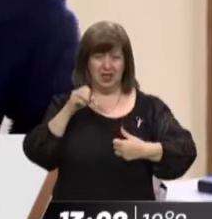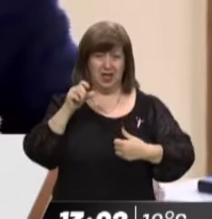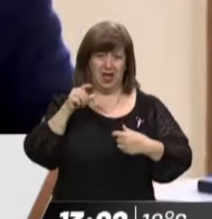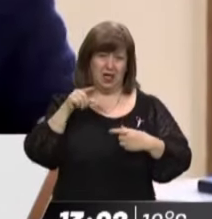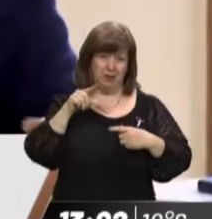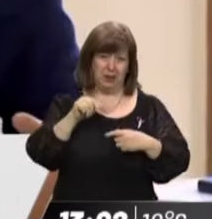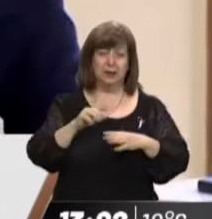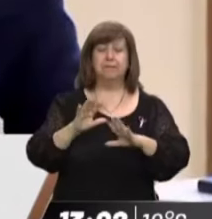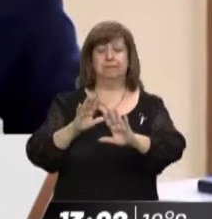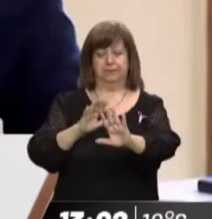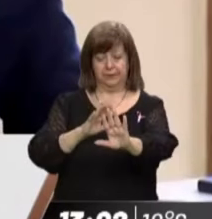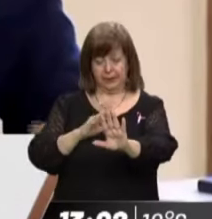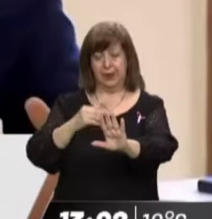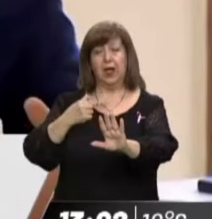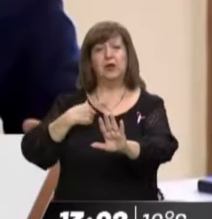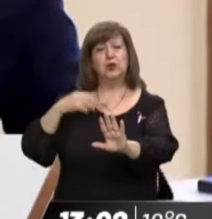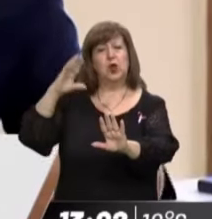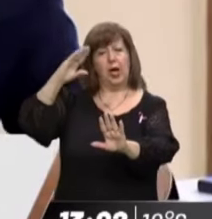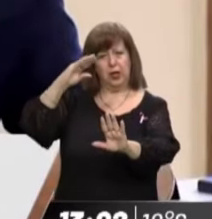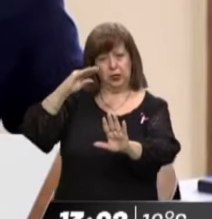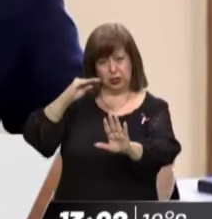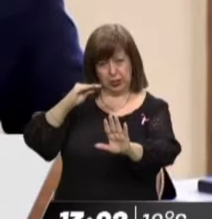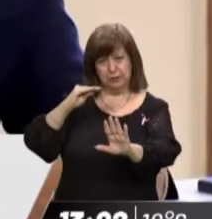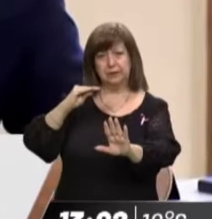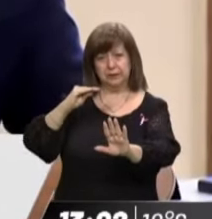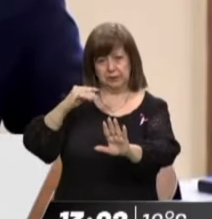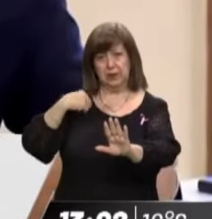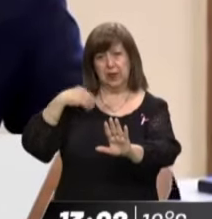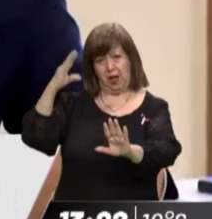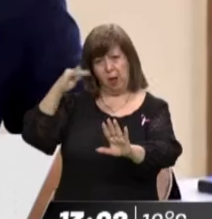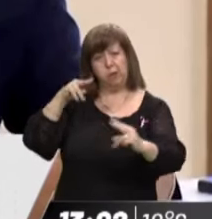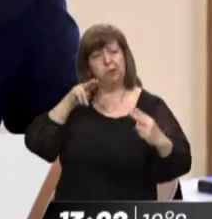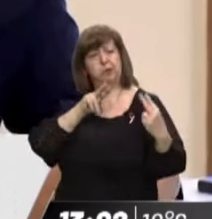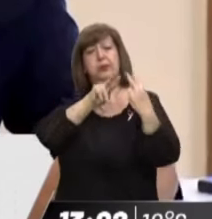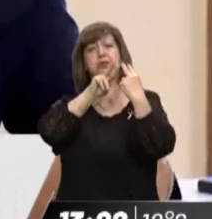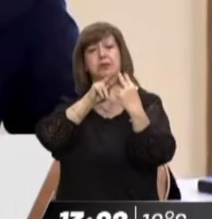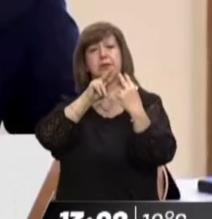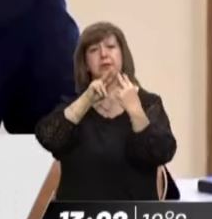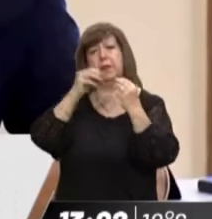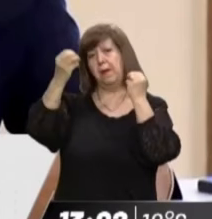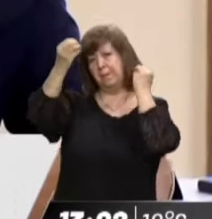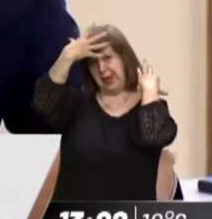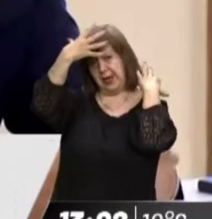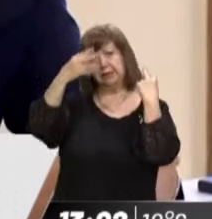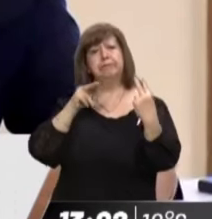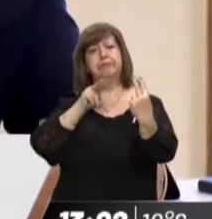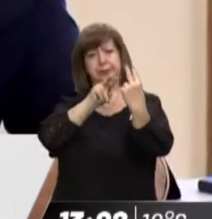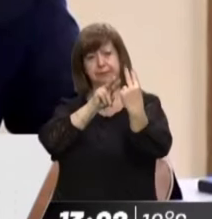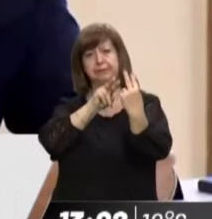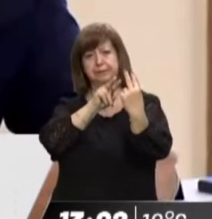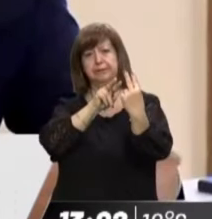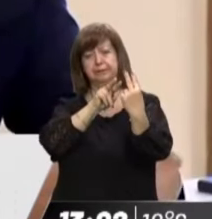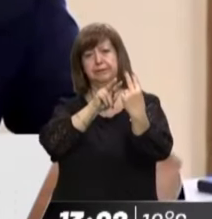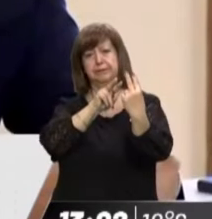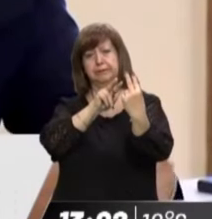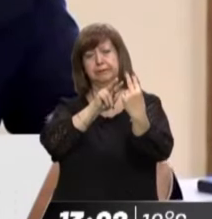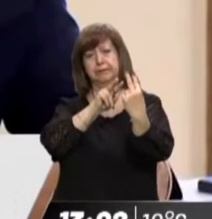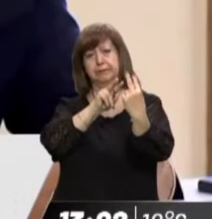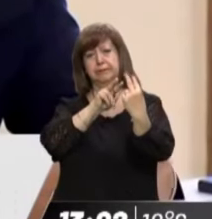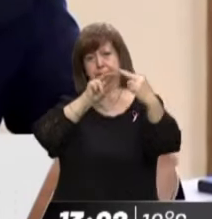Yo anoche tuve un encuentro con Javier Milei, donde